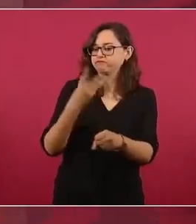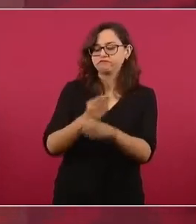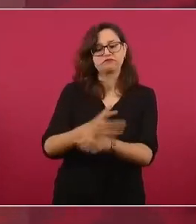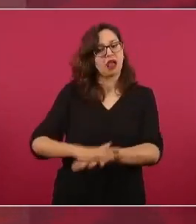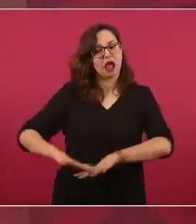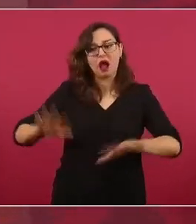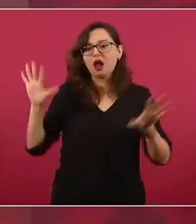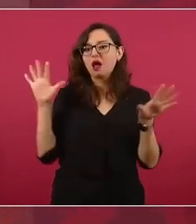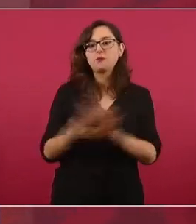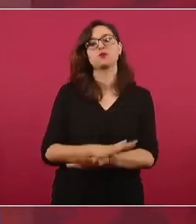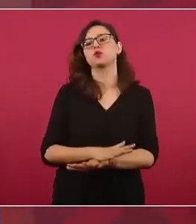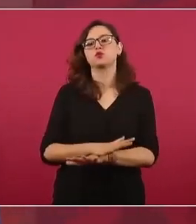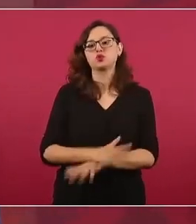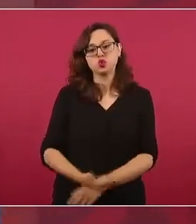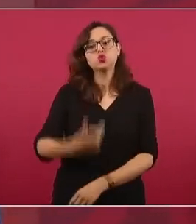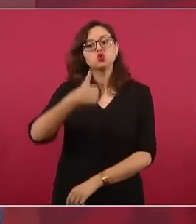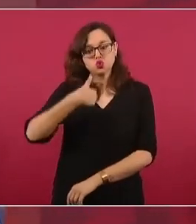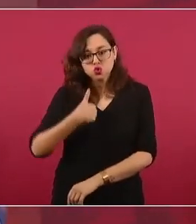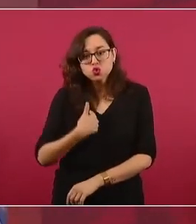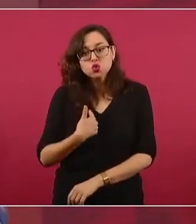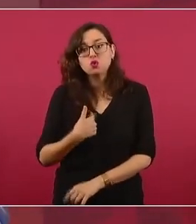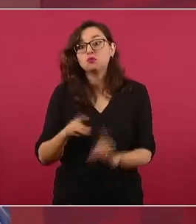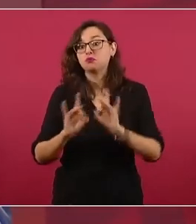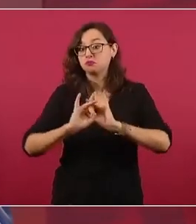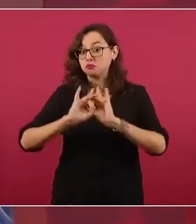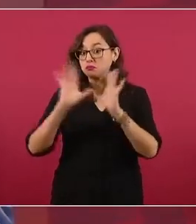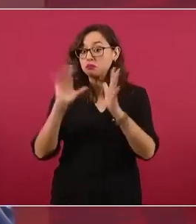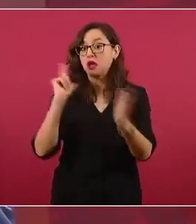nuestra en el Congreso.